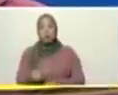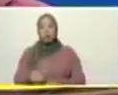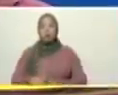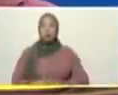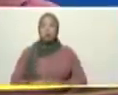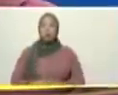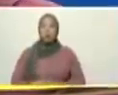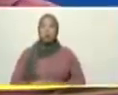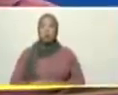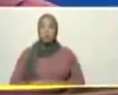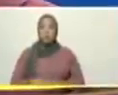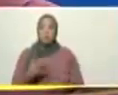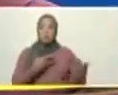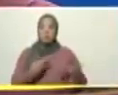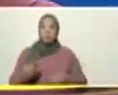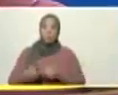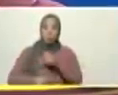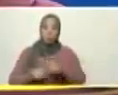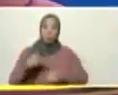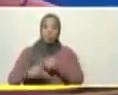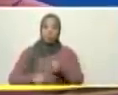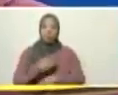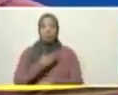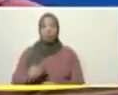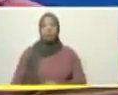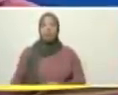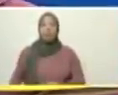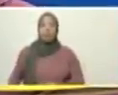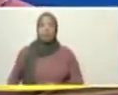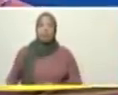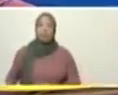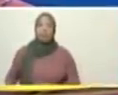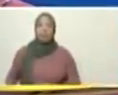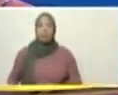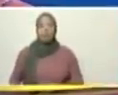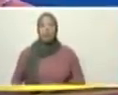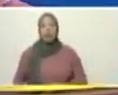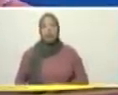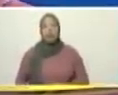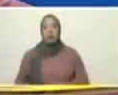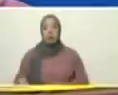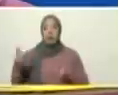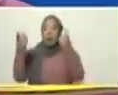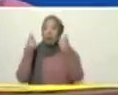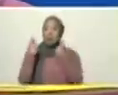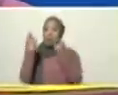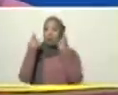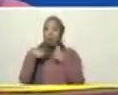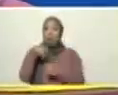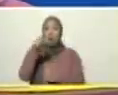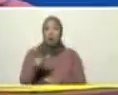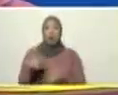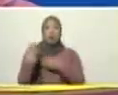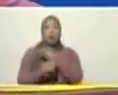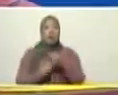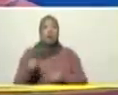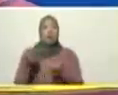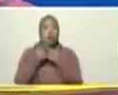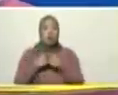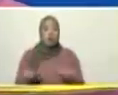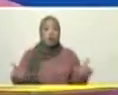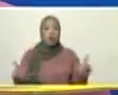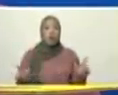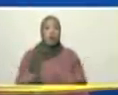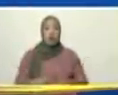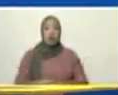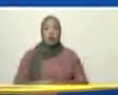esa unidad y que ese proceso ha podido enseñar a mucha gente en América Latina que las cosas se pueden hacer distinto, pero que